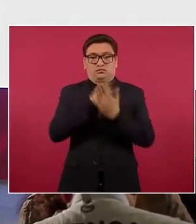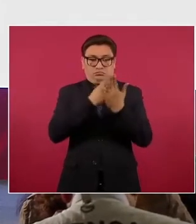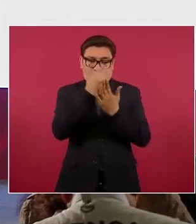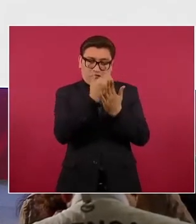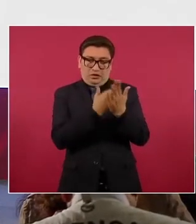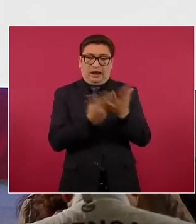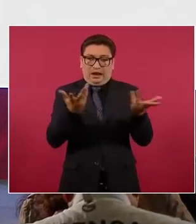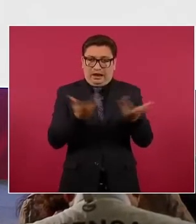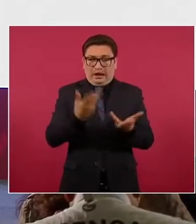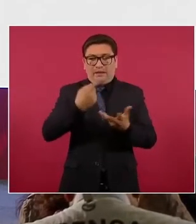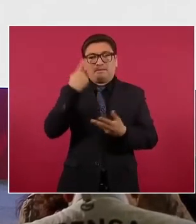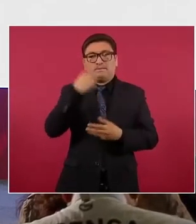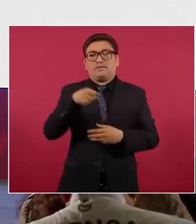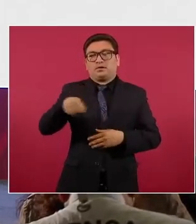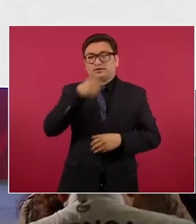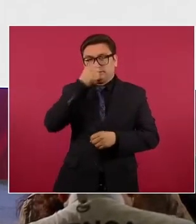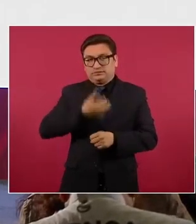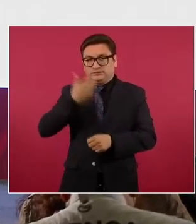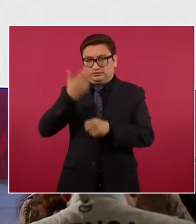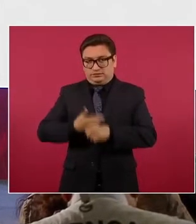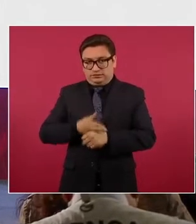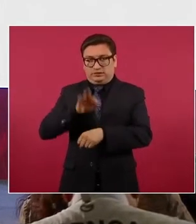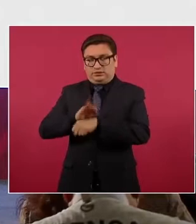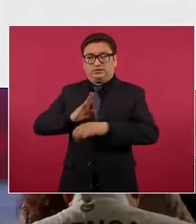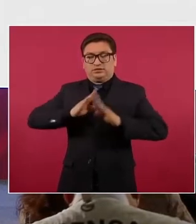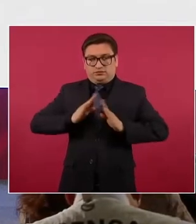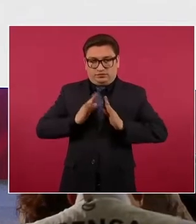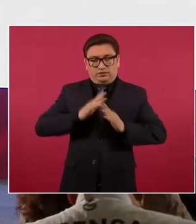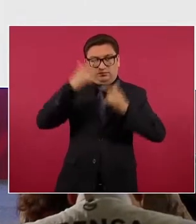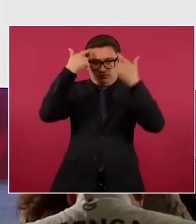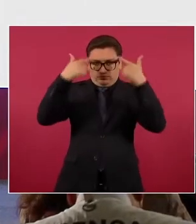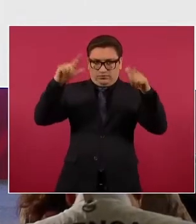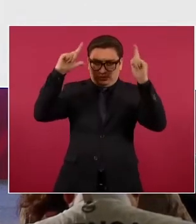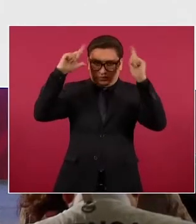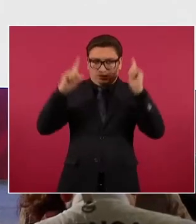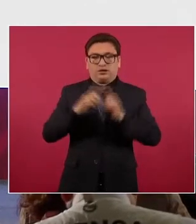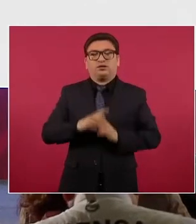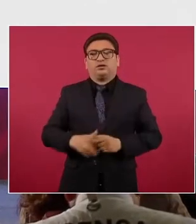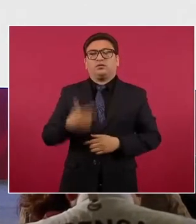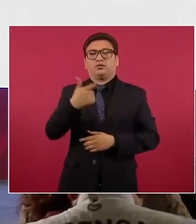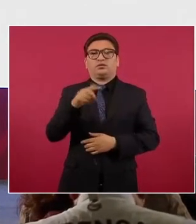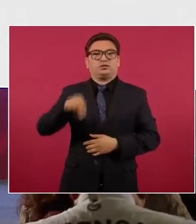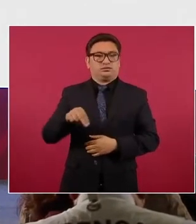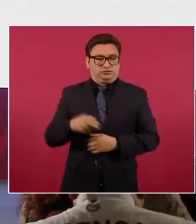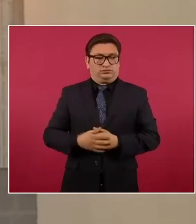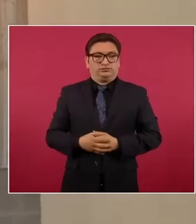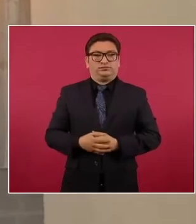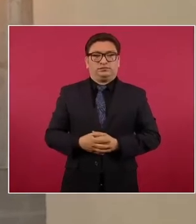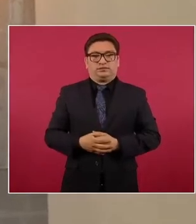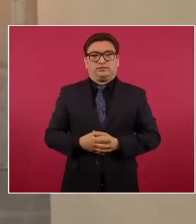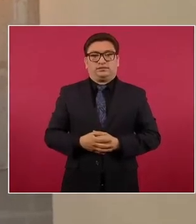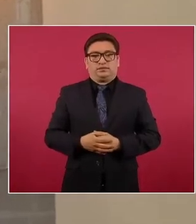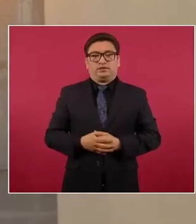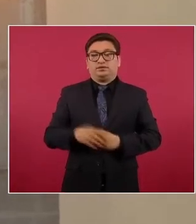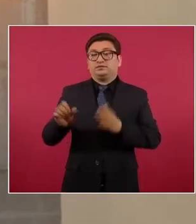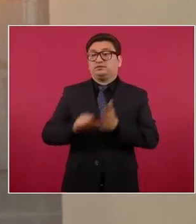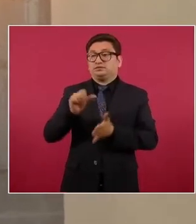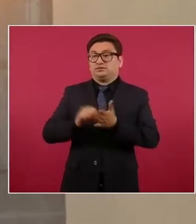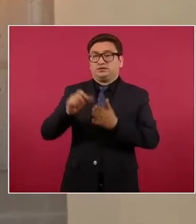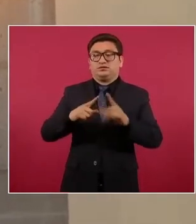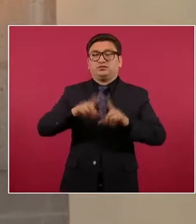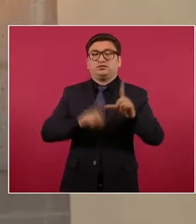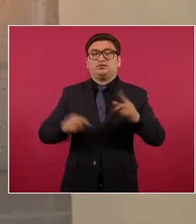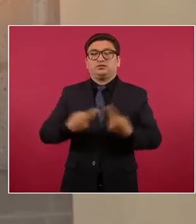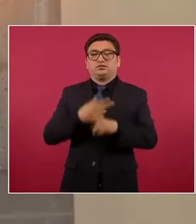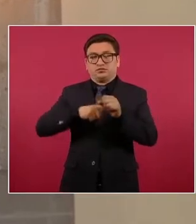acciones la Secretaría de la Defensa Nacional, la Secretaría de Marina, la Guardia Nacional, Centro Nacional de